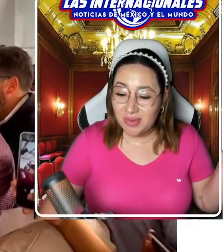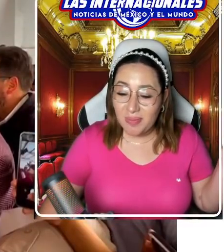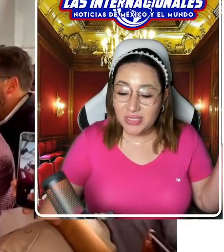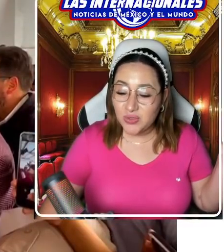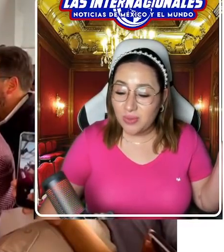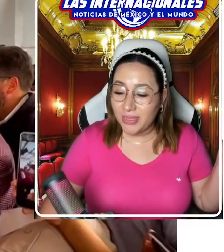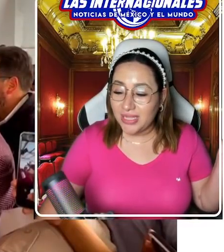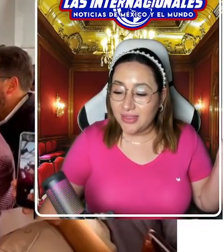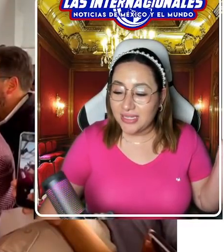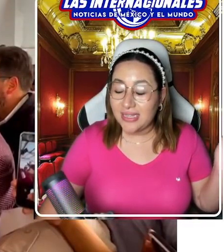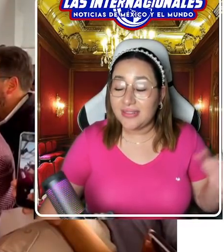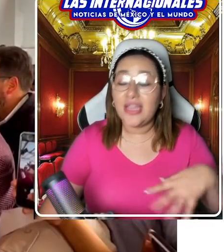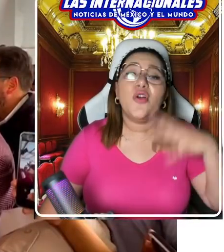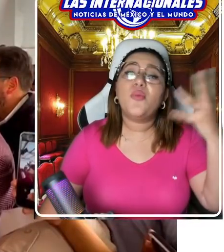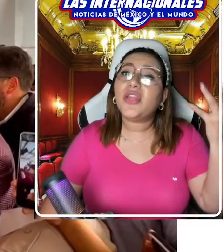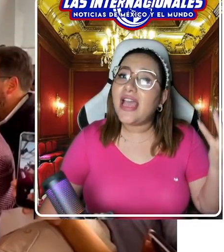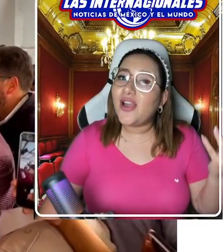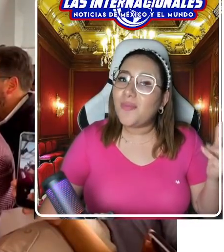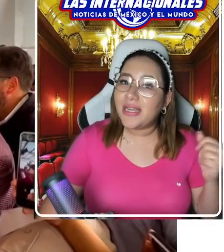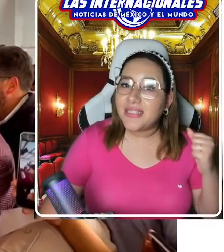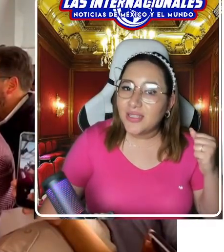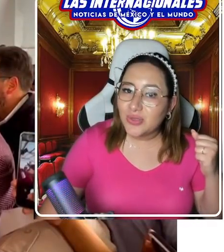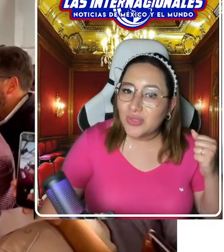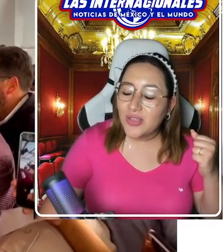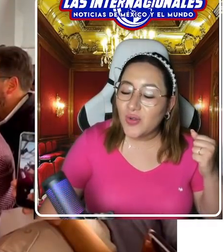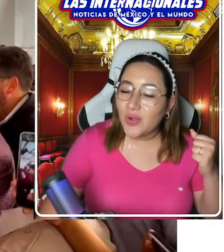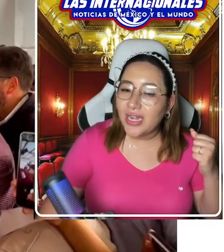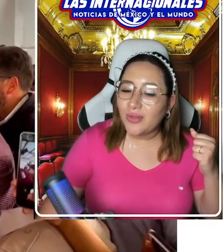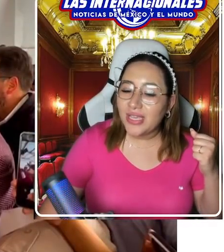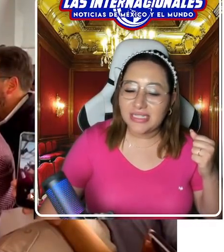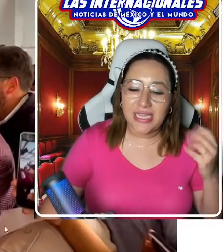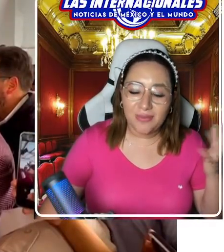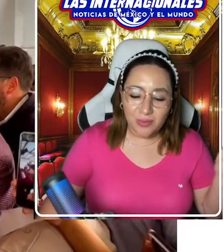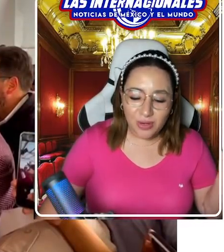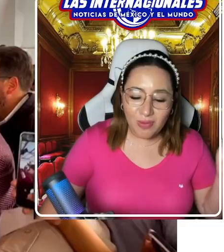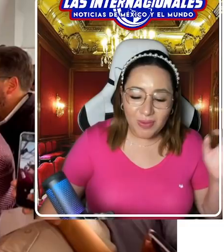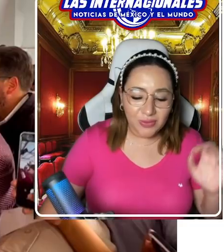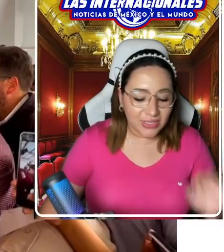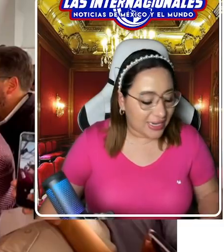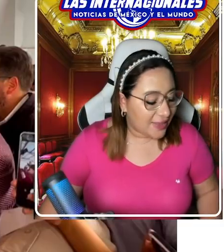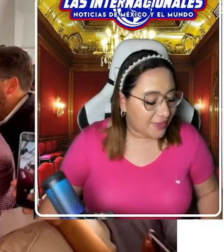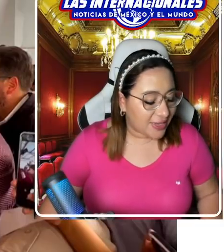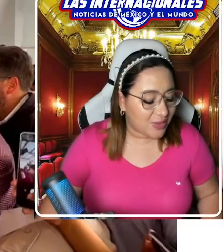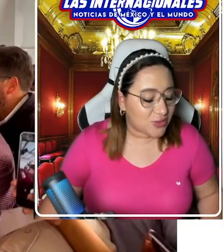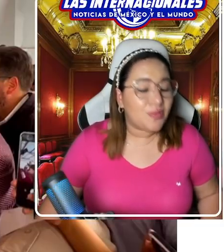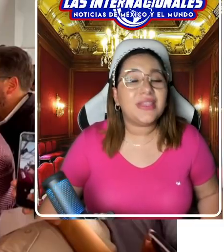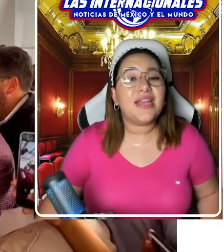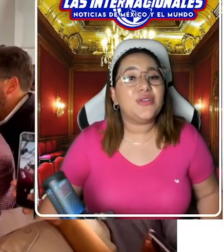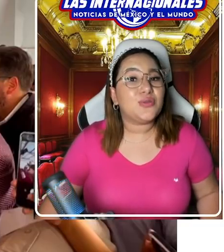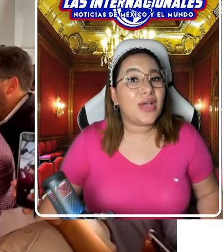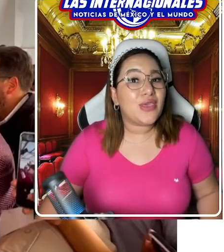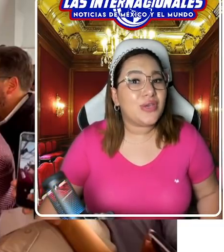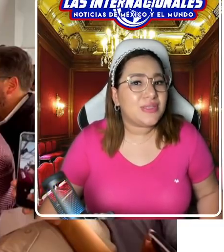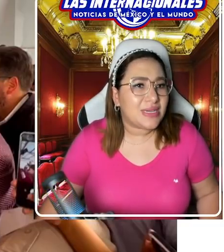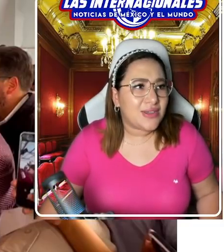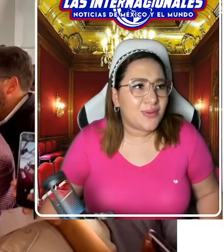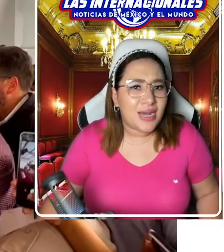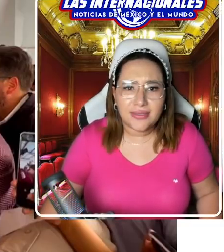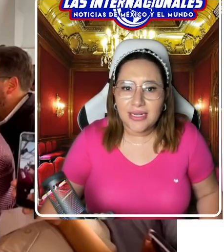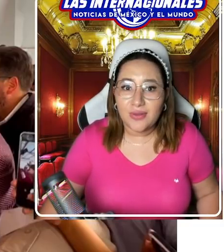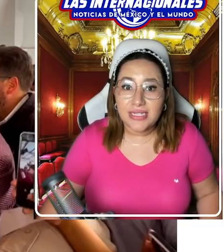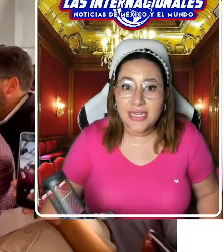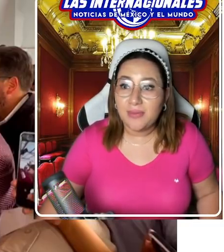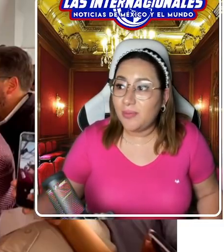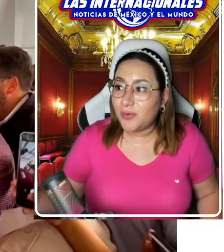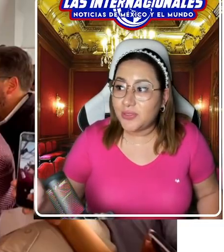esta noticia me pareció sumamente interesante porque algo parecido sucedió con Claudia Sheinbaum. Vuelvo a preguntar, déjenme en los comentarios, su gallo es Marcelo